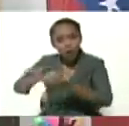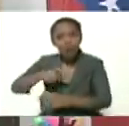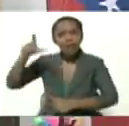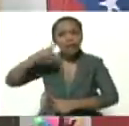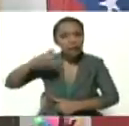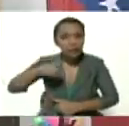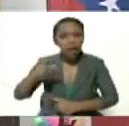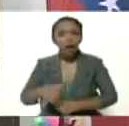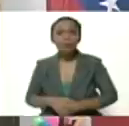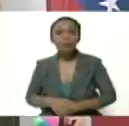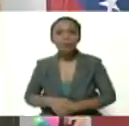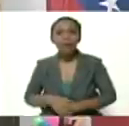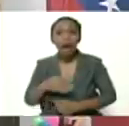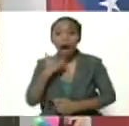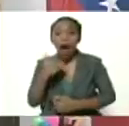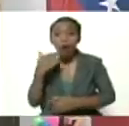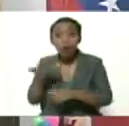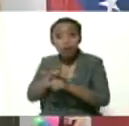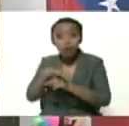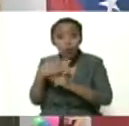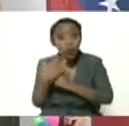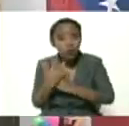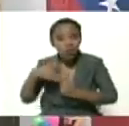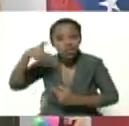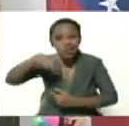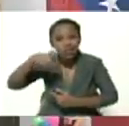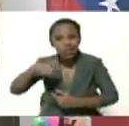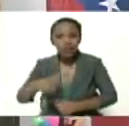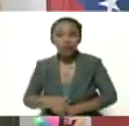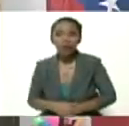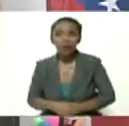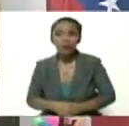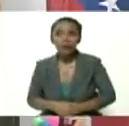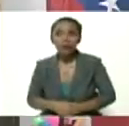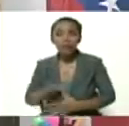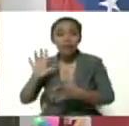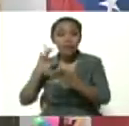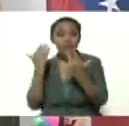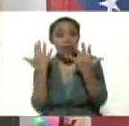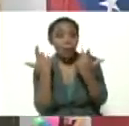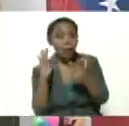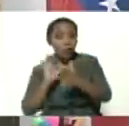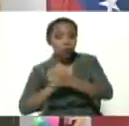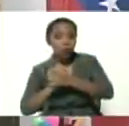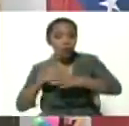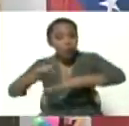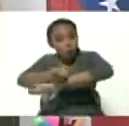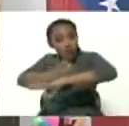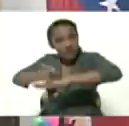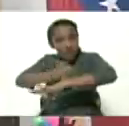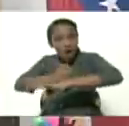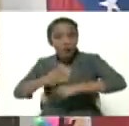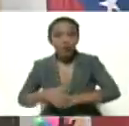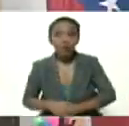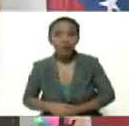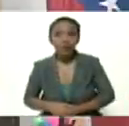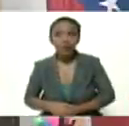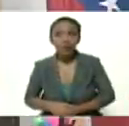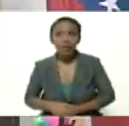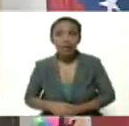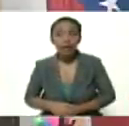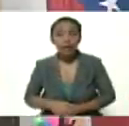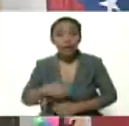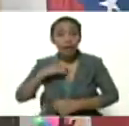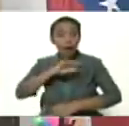necesidad, cualquier circunstancia que necesita de la mano del gobierno, de la acción del gobierno, de la acción